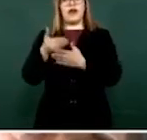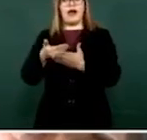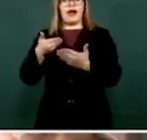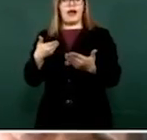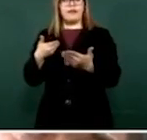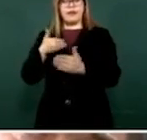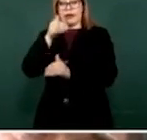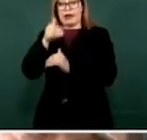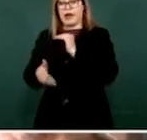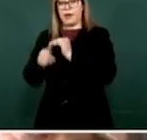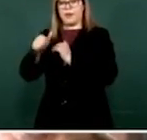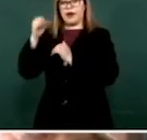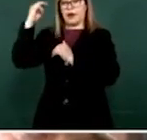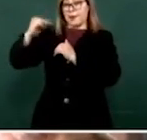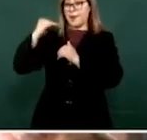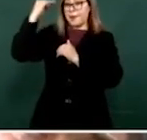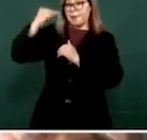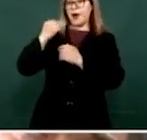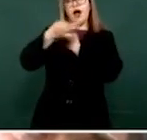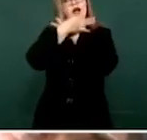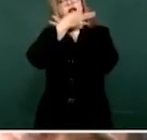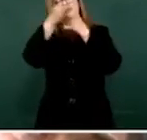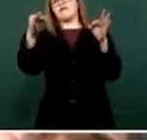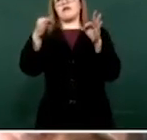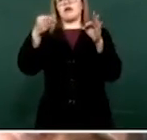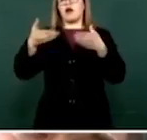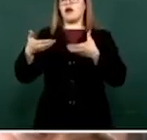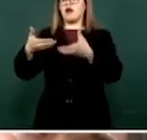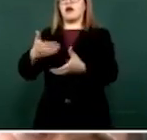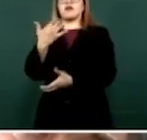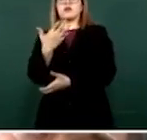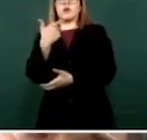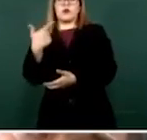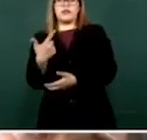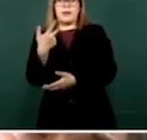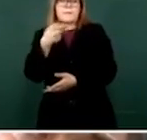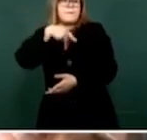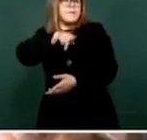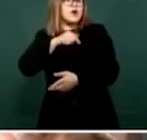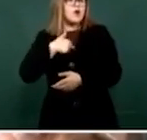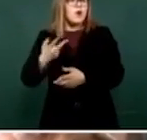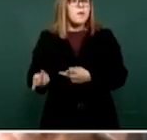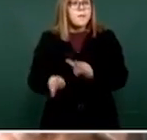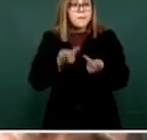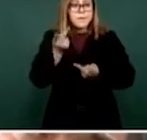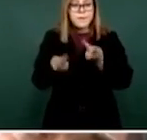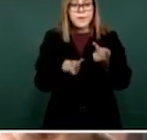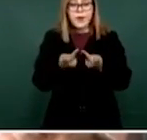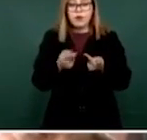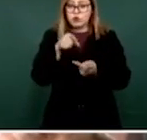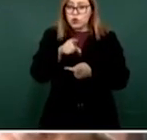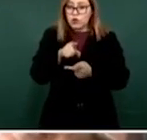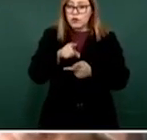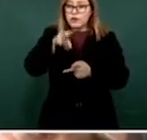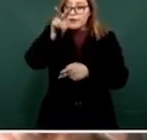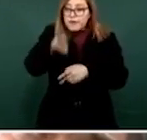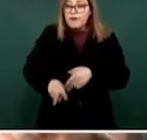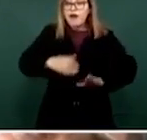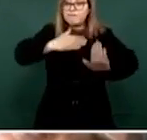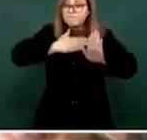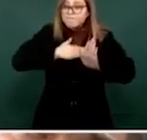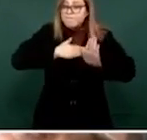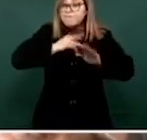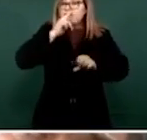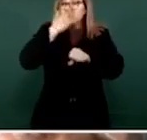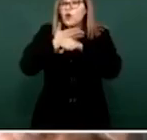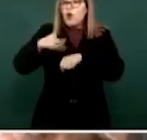terminar el mes, se va a dar un anuncio de la vía alterna a la carretera 57. La pregunta es, ¿da usted su palabra, el compromiso de